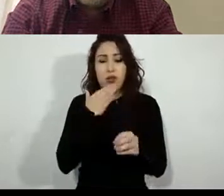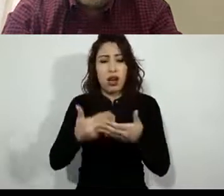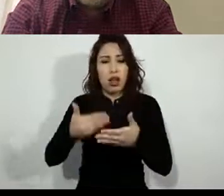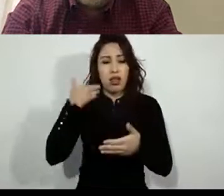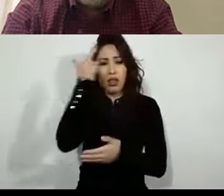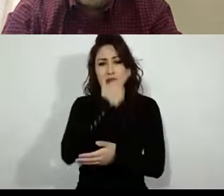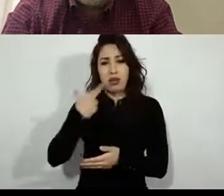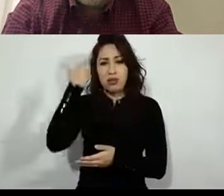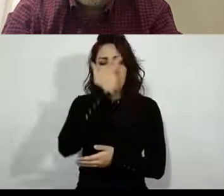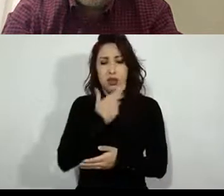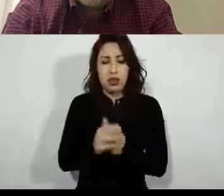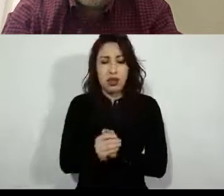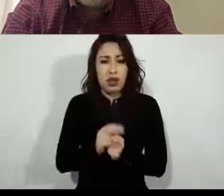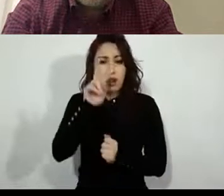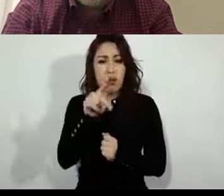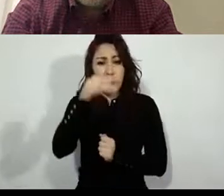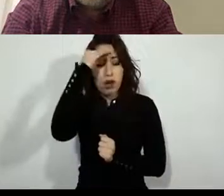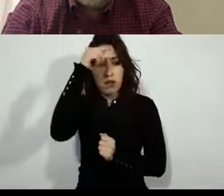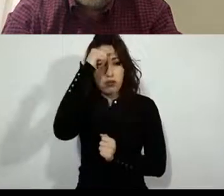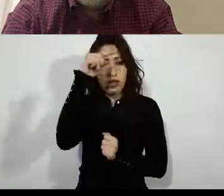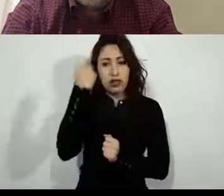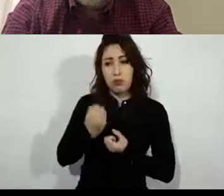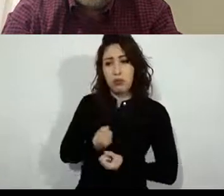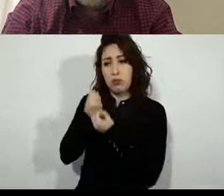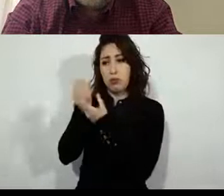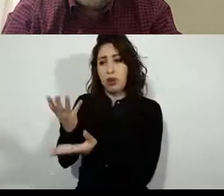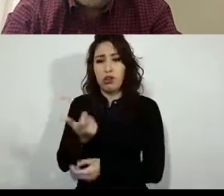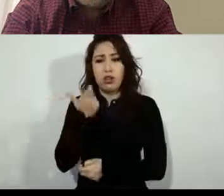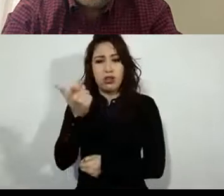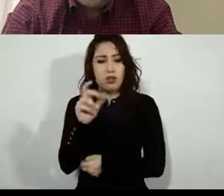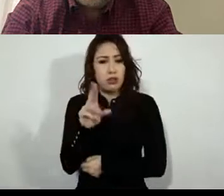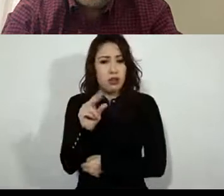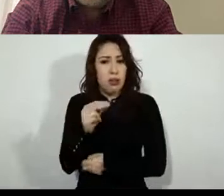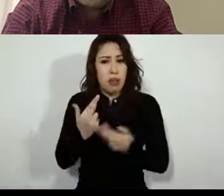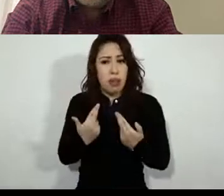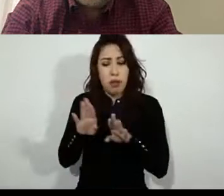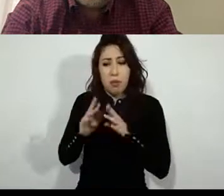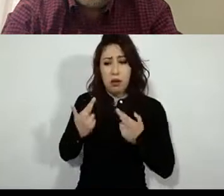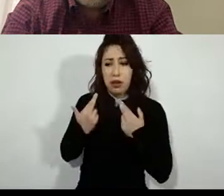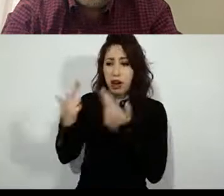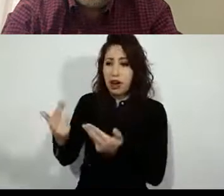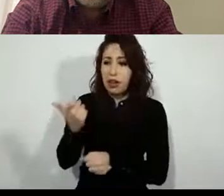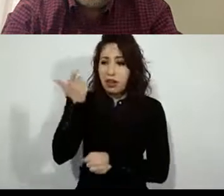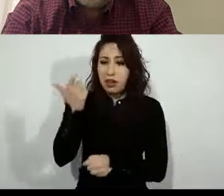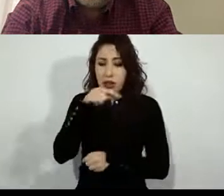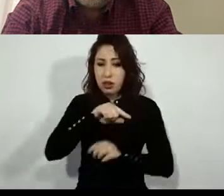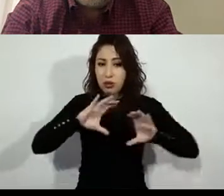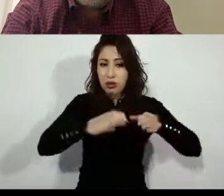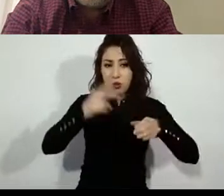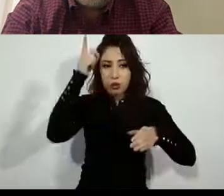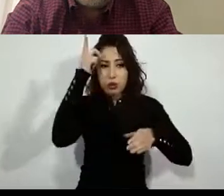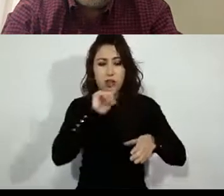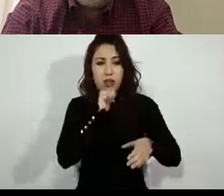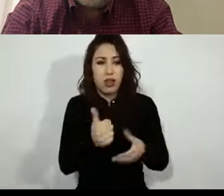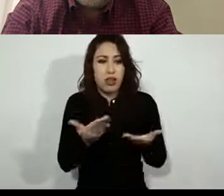no puede transferirse en una donación. Estamos regalando un dinero que no nos corresponde y no nos pertenece,